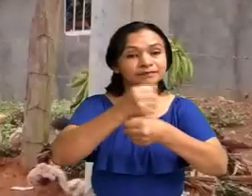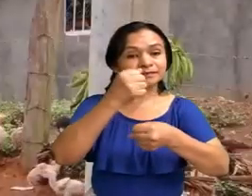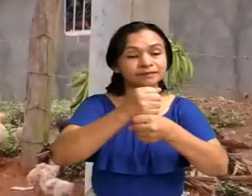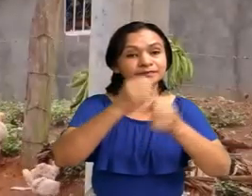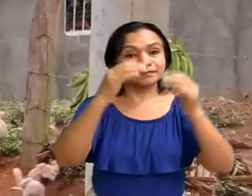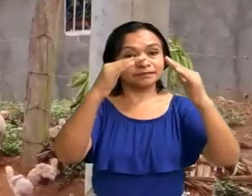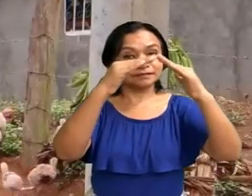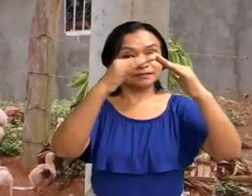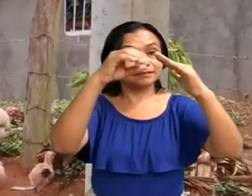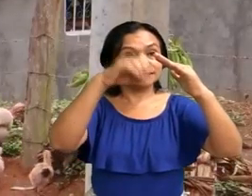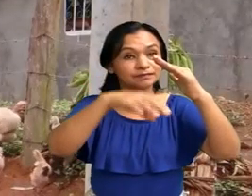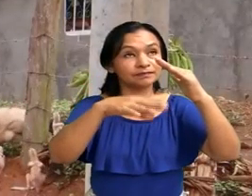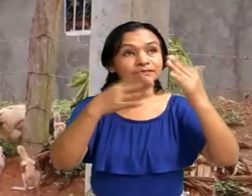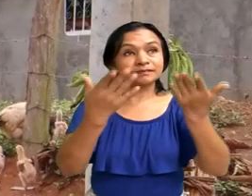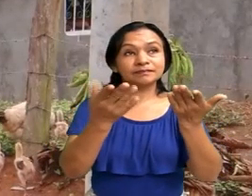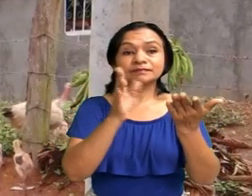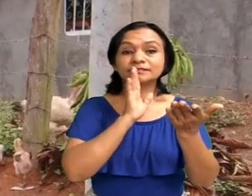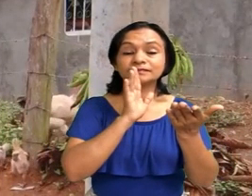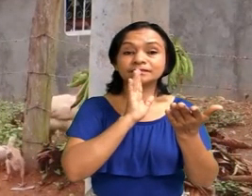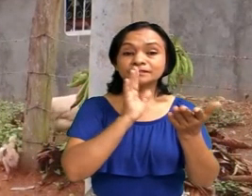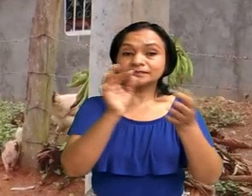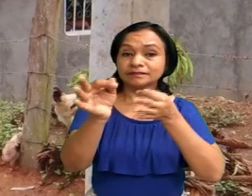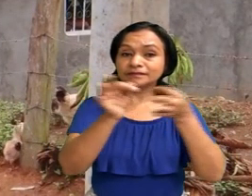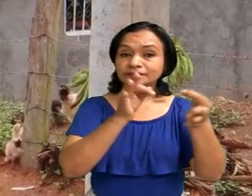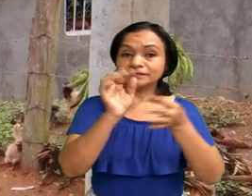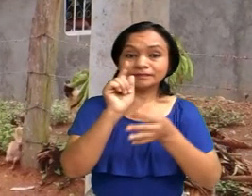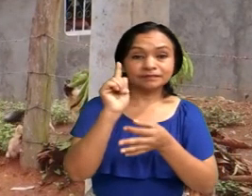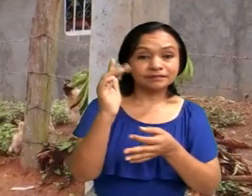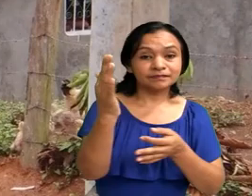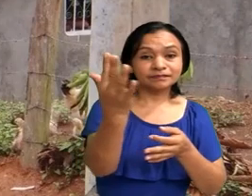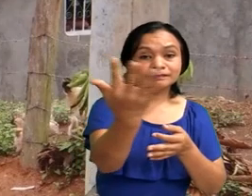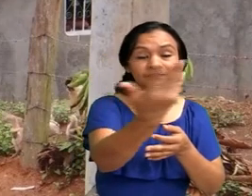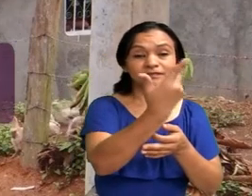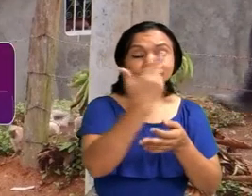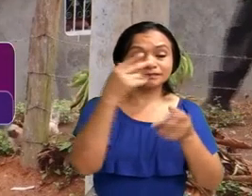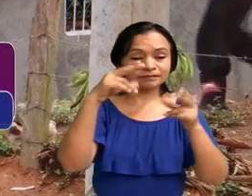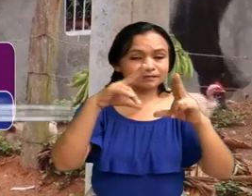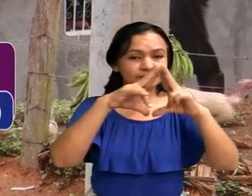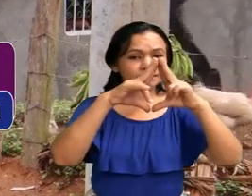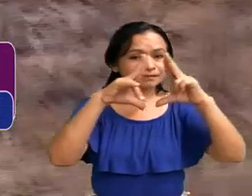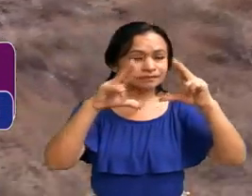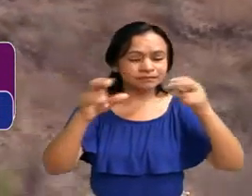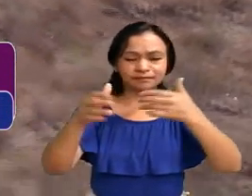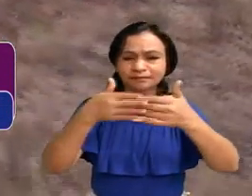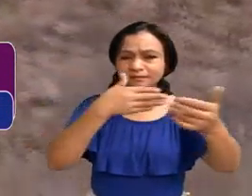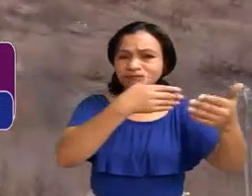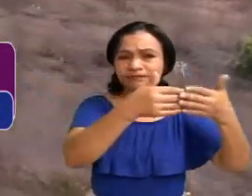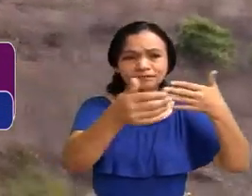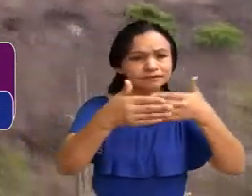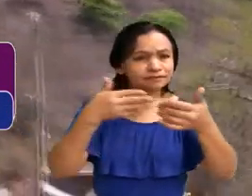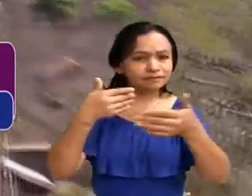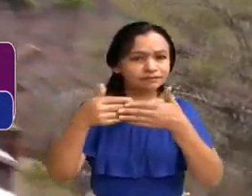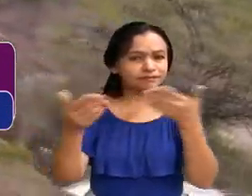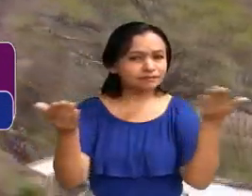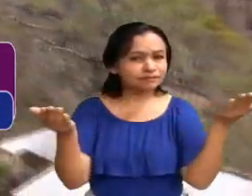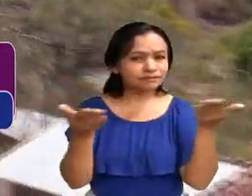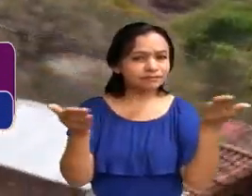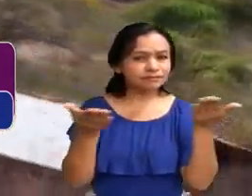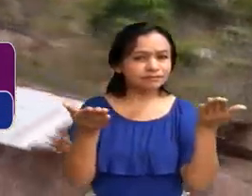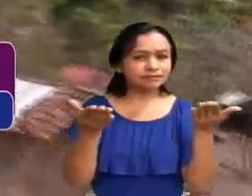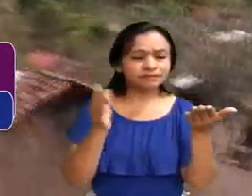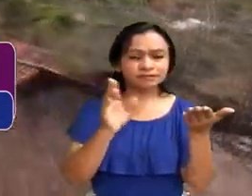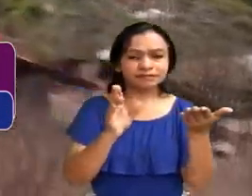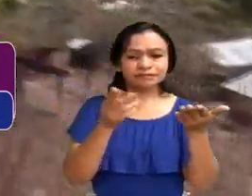otras oportunidades que hemos conversado, usted había planteado que todas las comunidades del territorio, indispensablemente, si fuesen dentro de la lógica